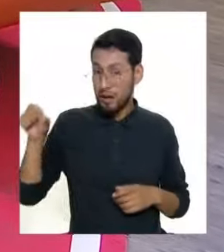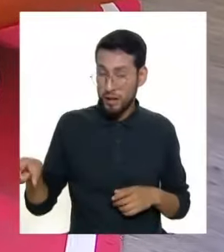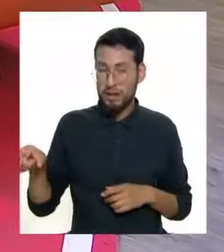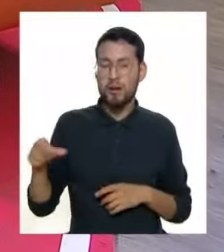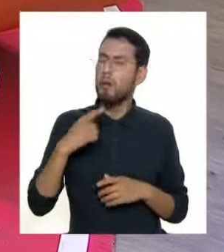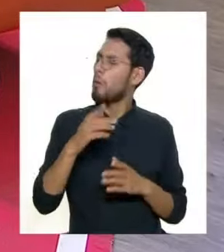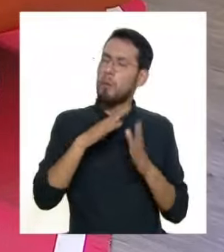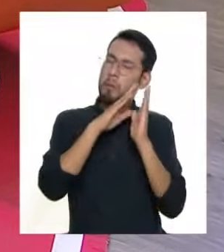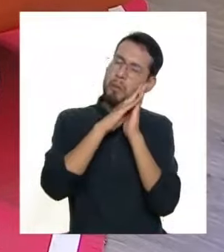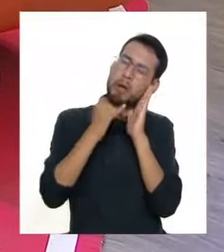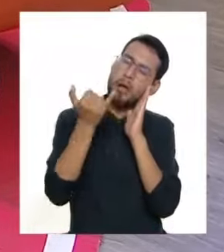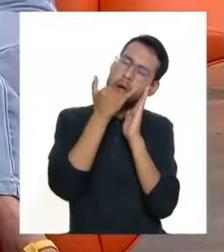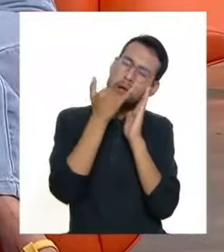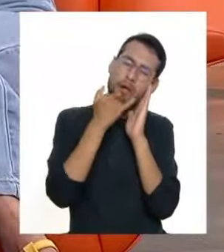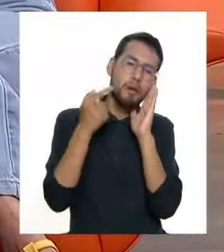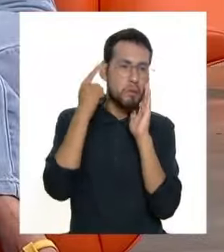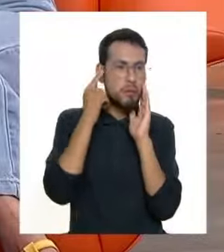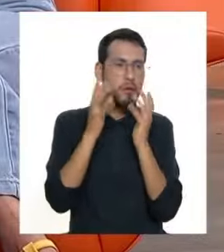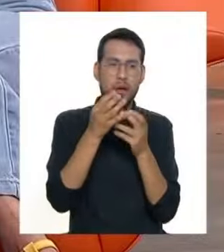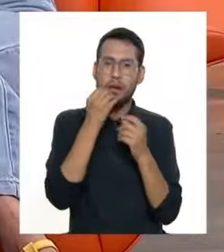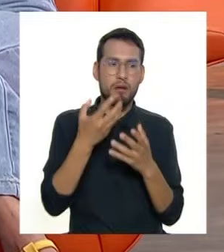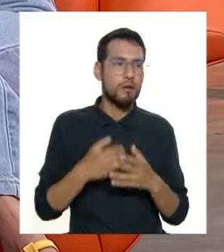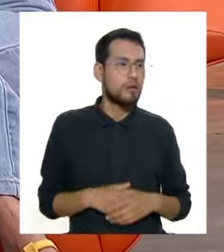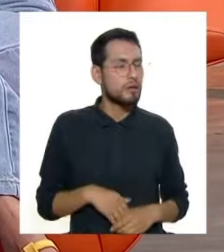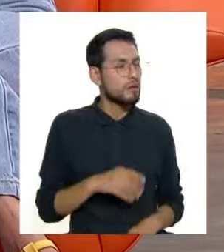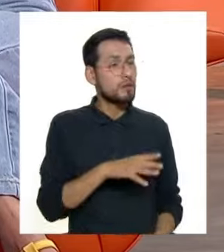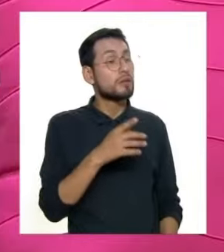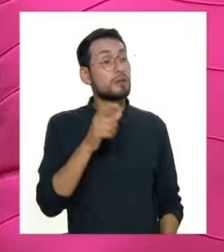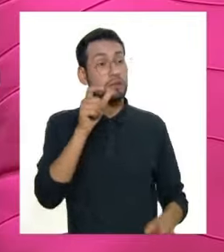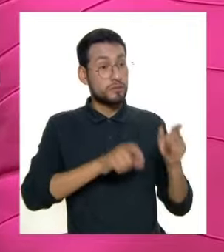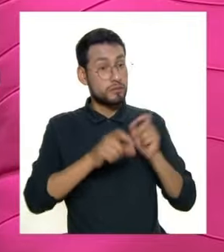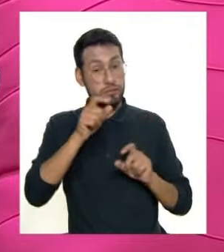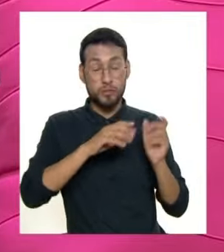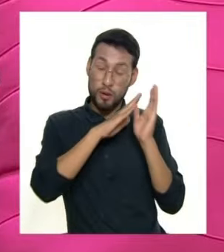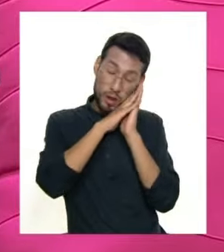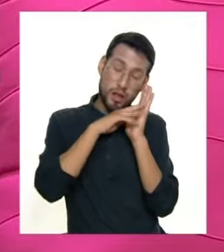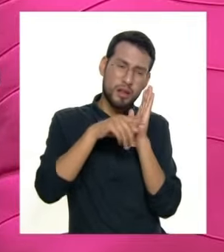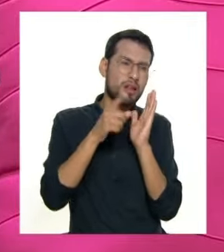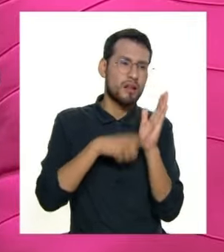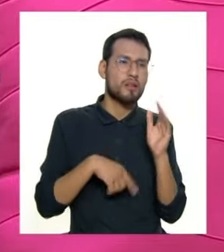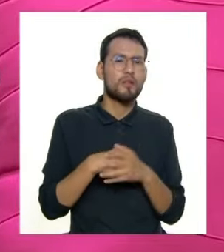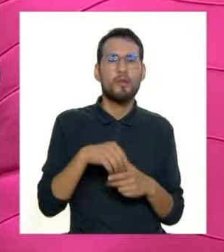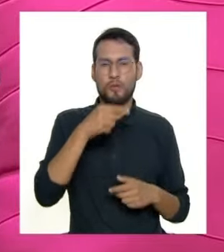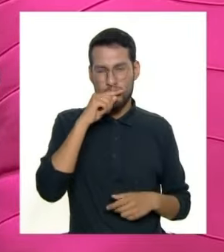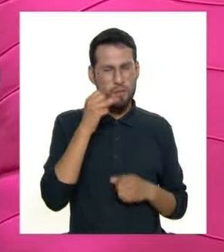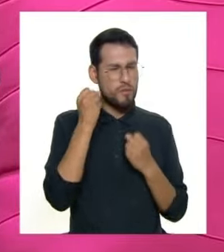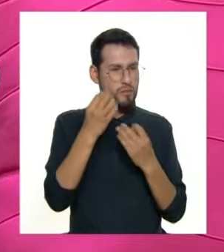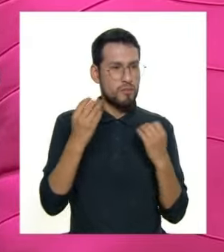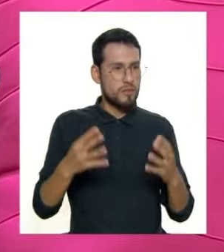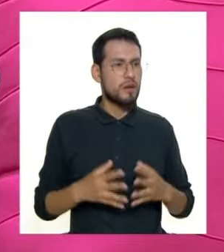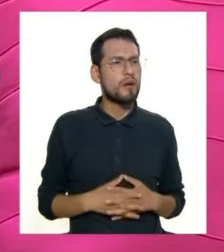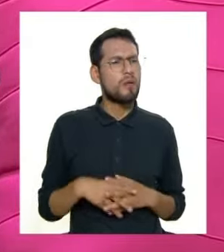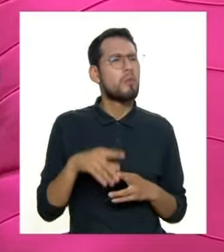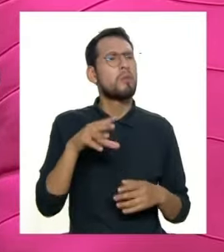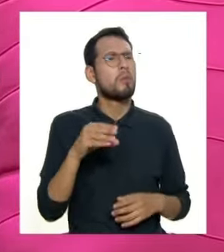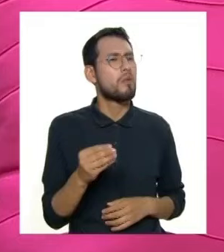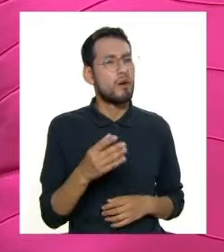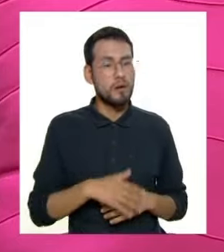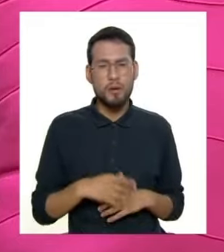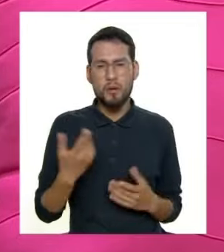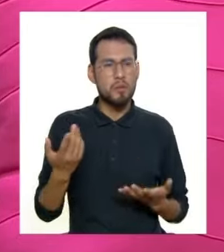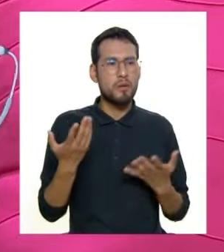y duermen con ellos y lo consideran ya parte de... Usualmente los pacientes que duermen con ellos son las pacientes del sexo femenino, ¿no? A veces porque el esposo